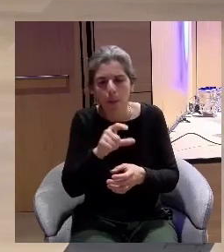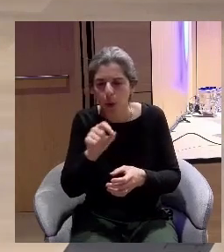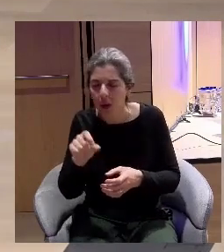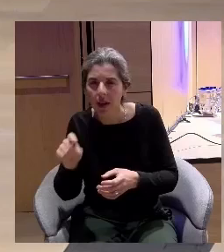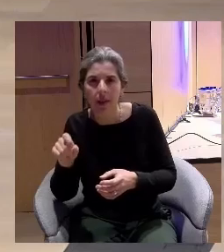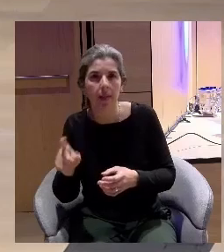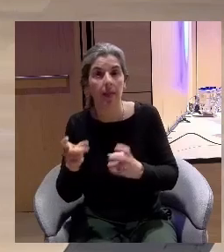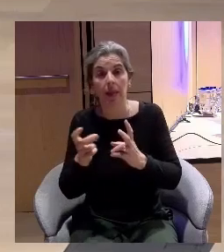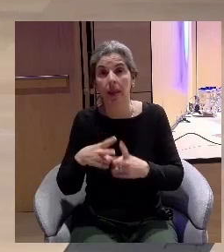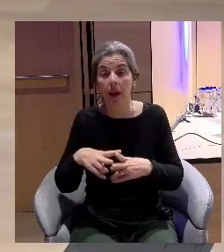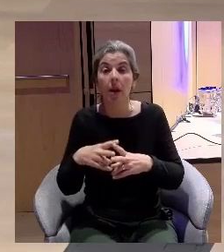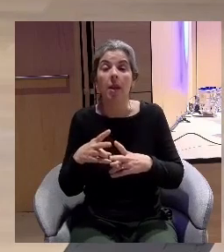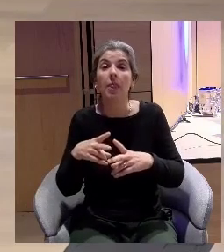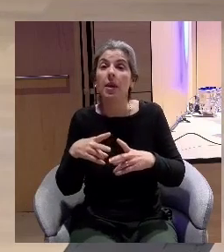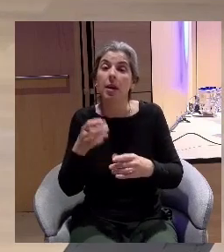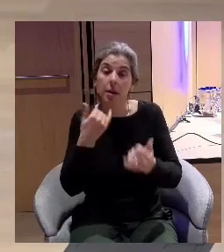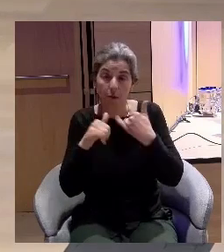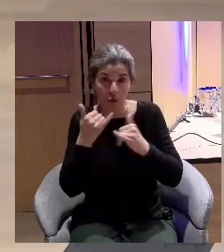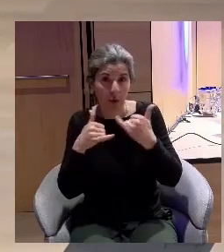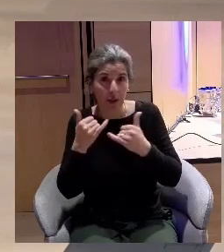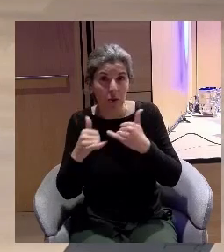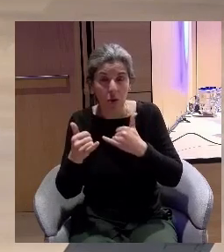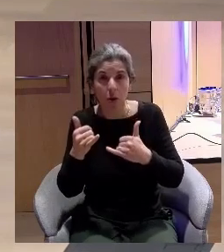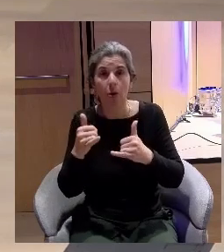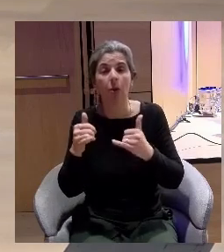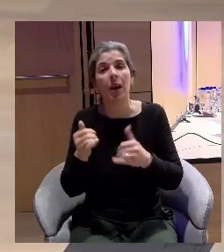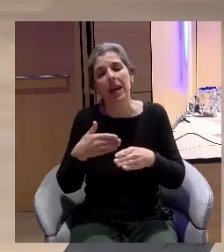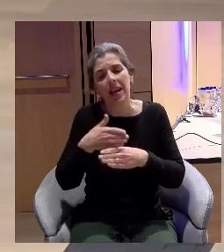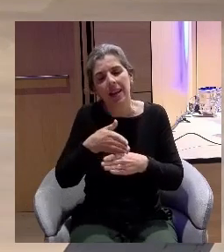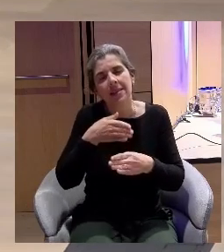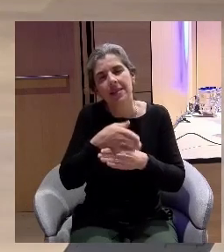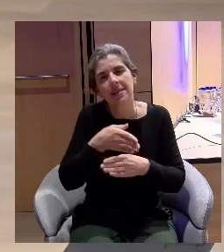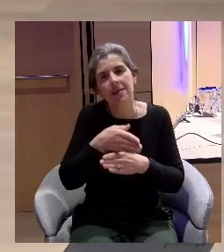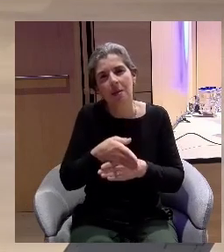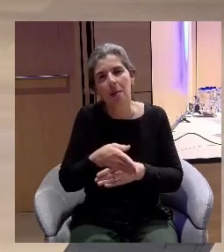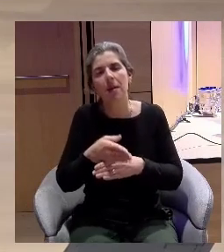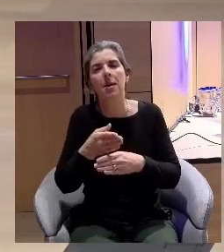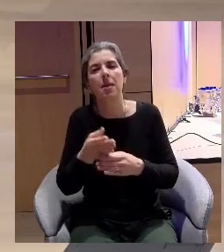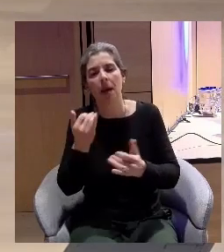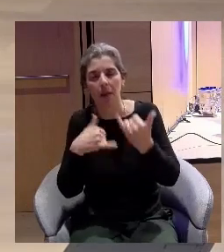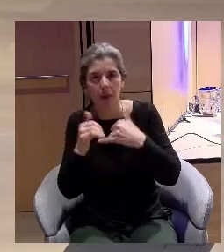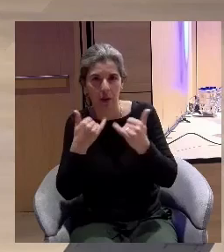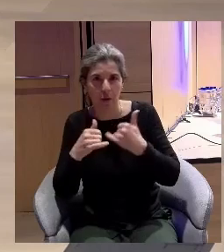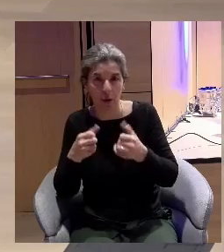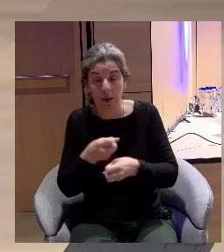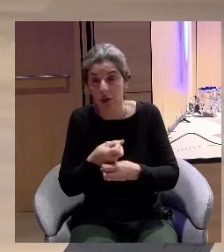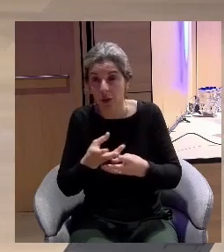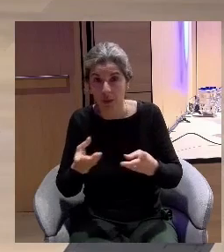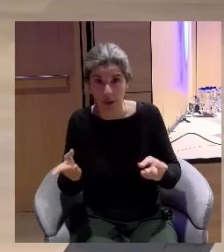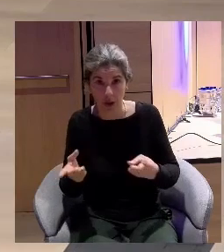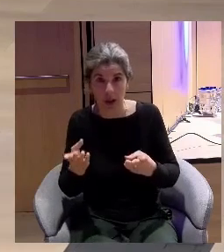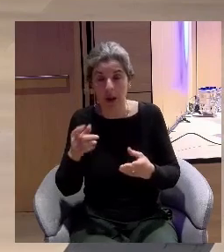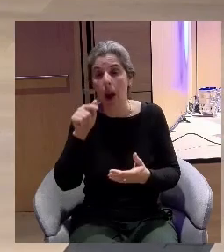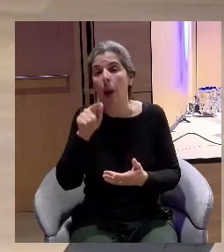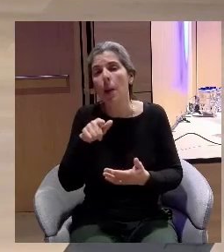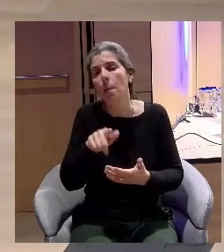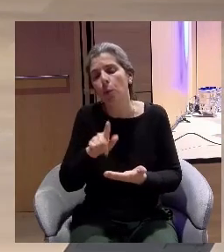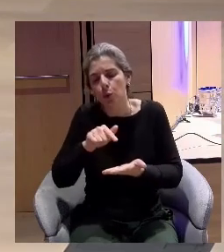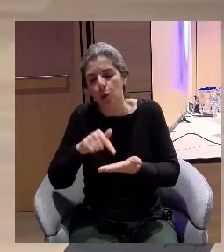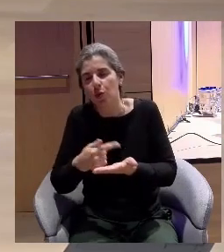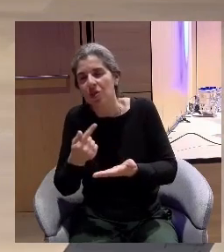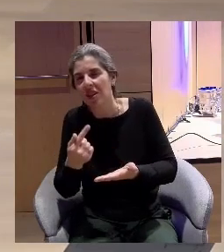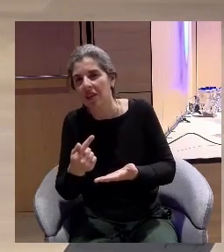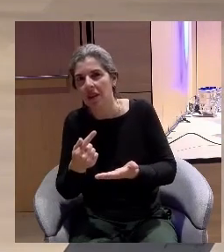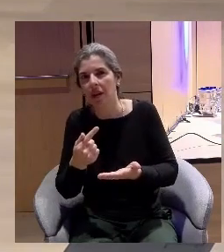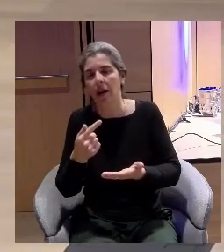esa implementación en términos de conocer qué aprender de esa implementación en los 3 niveles de gobierno. Gobierno central, regional. Recuerden que en Chile ya